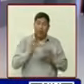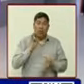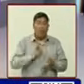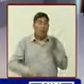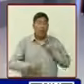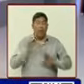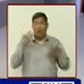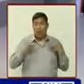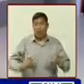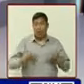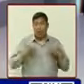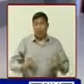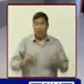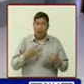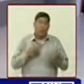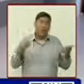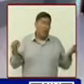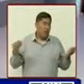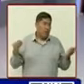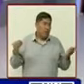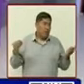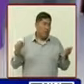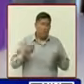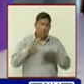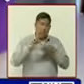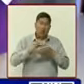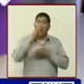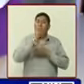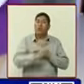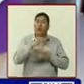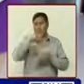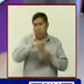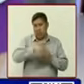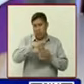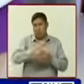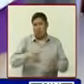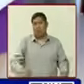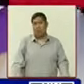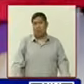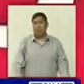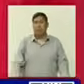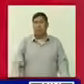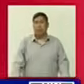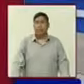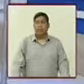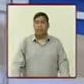fecha oficial, por supuesto, y también el calendario oficial electoral.